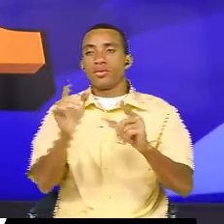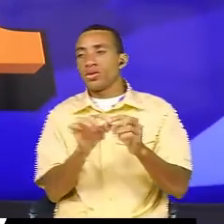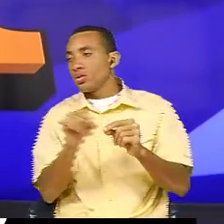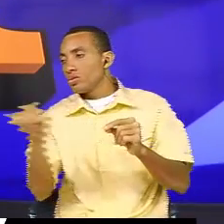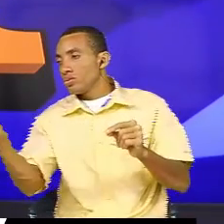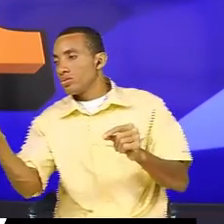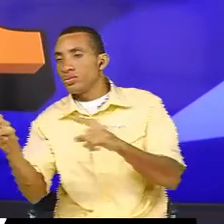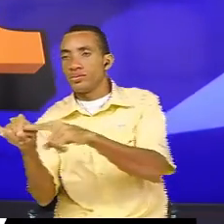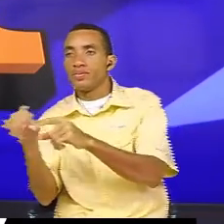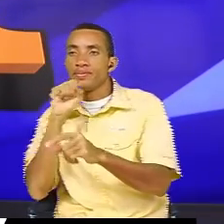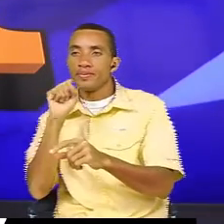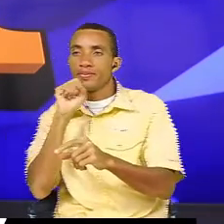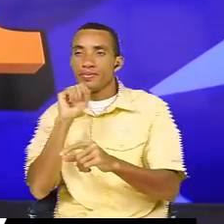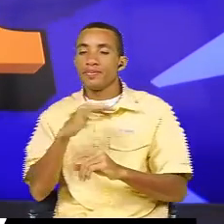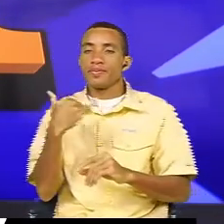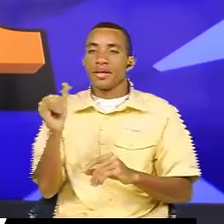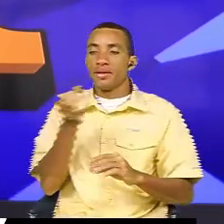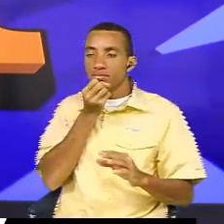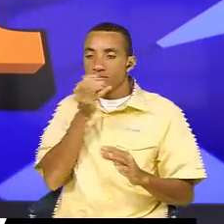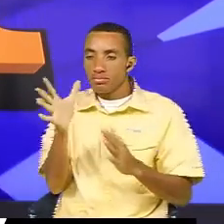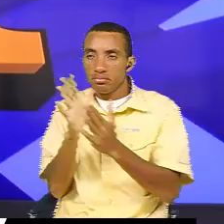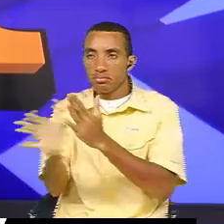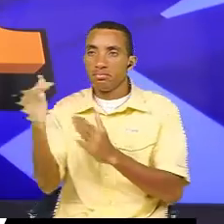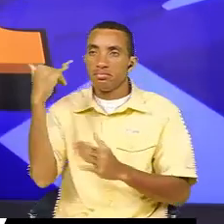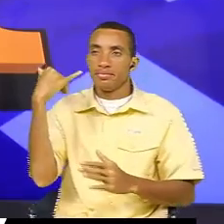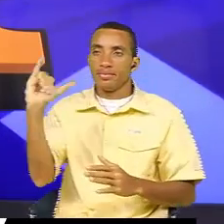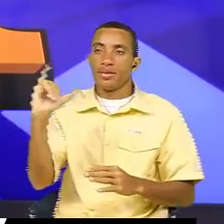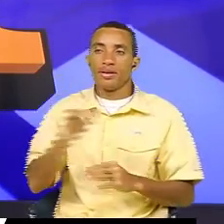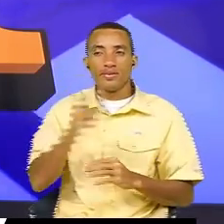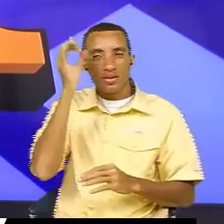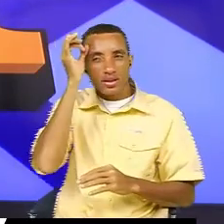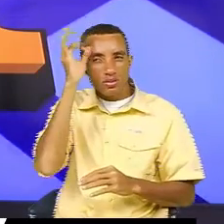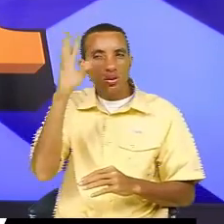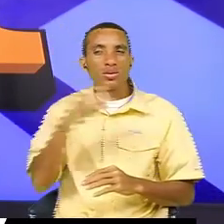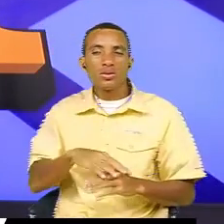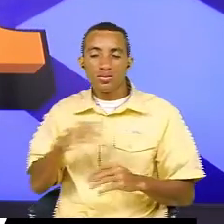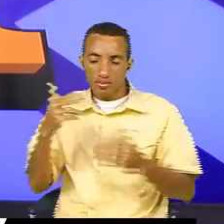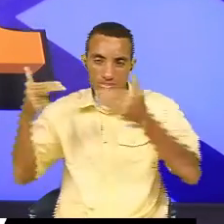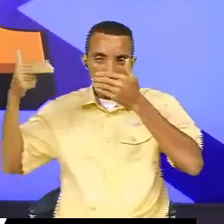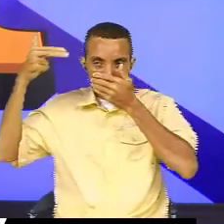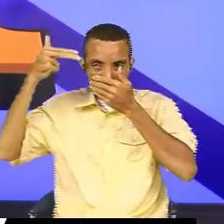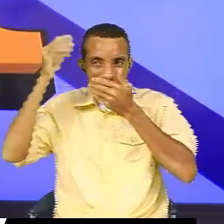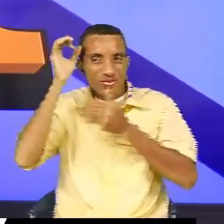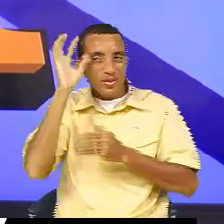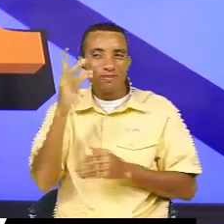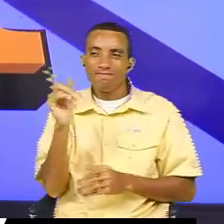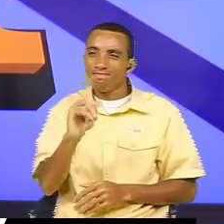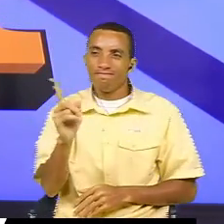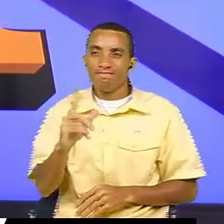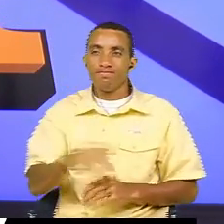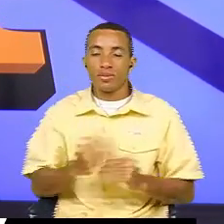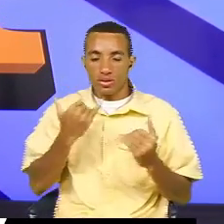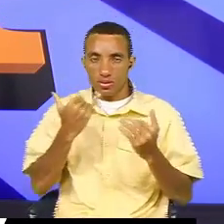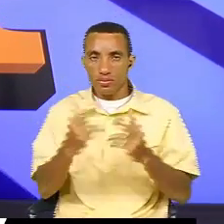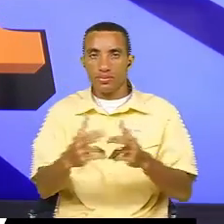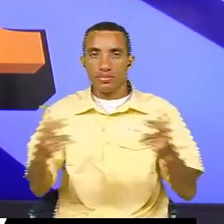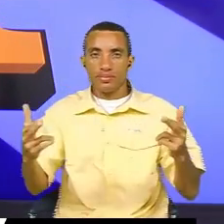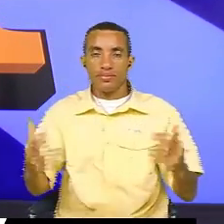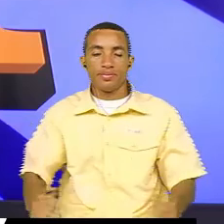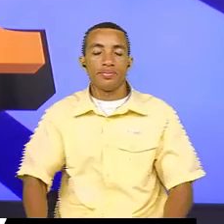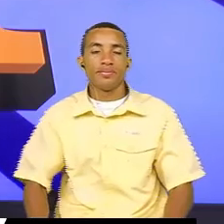autoridades dijeron que ya este caso había sido denunciado y que descartan un posible secuestro. Esta y otras informaciones serán desarrolladas en la presente emisión.